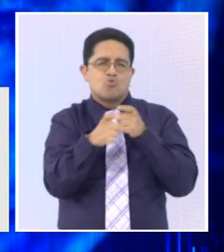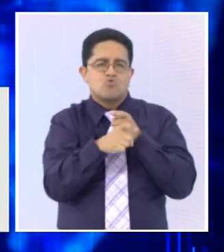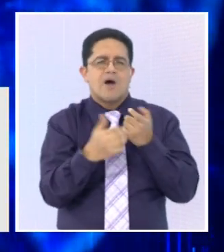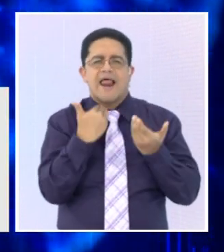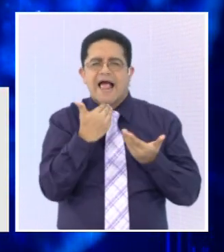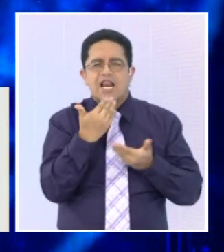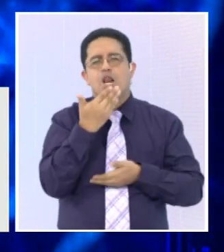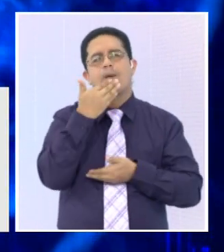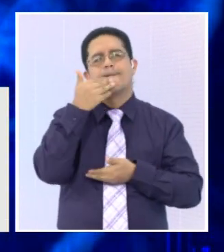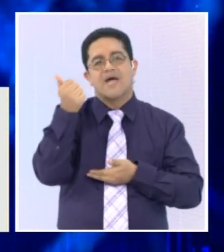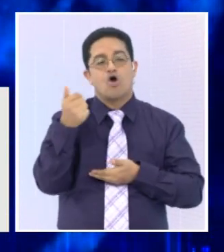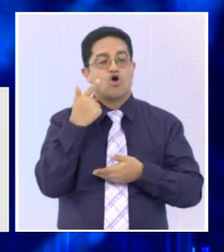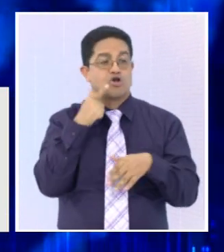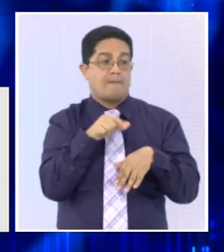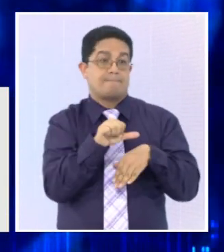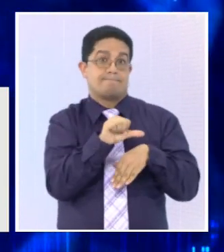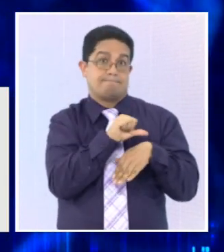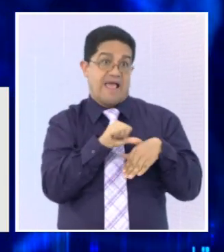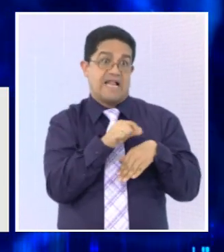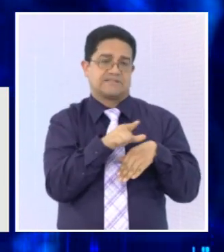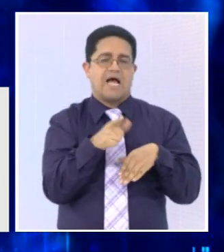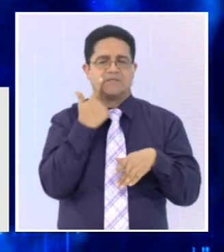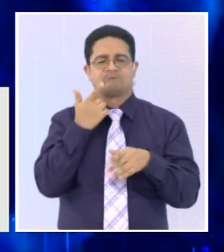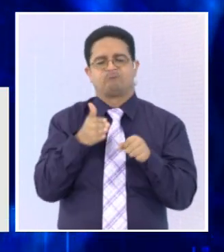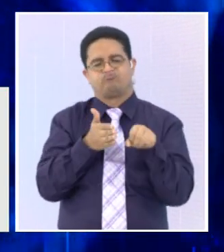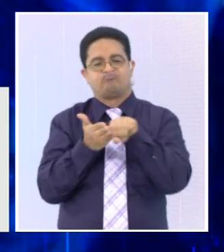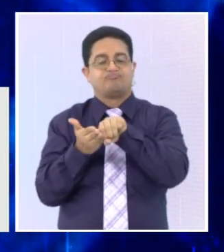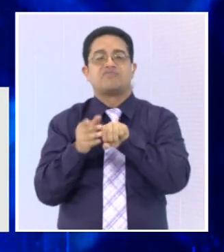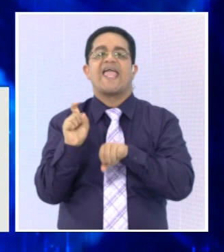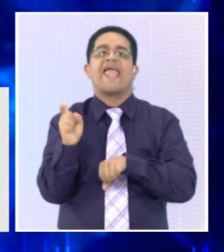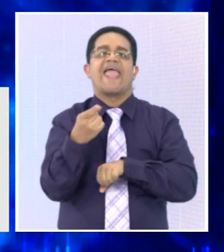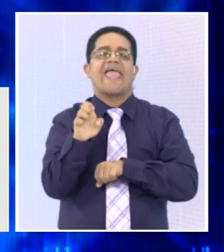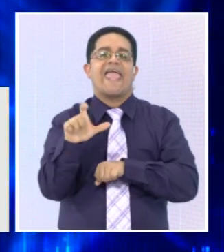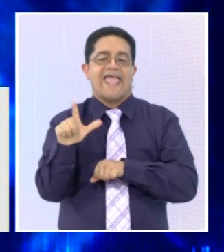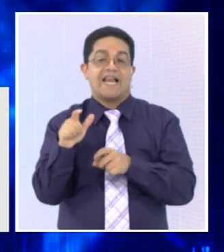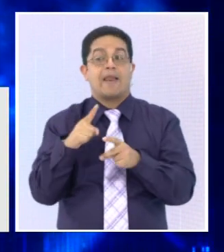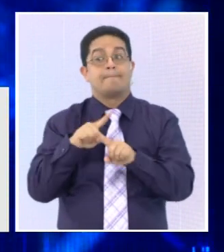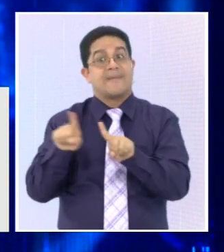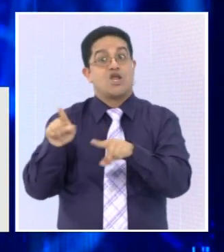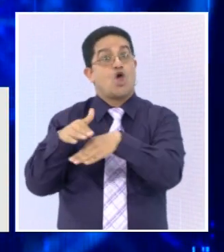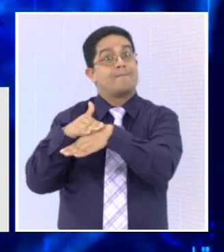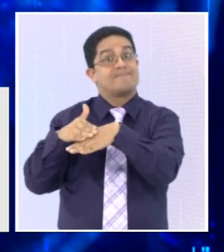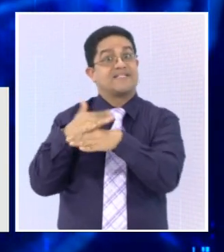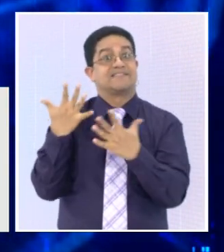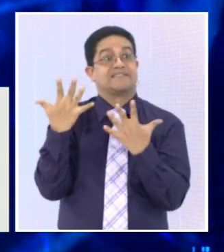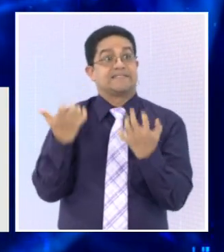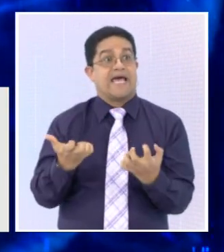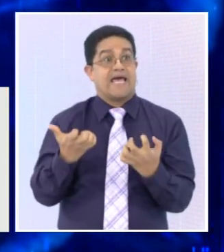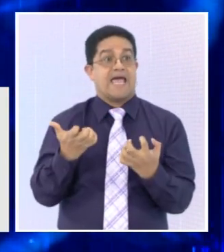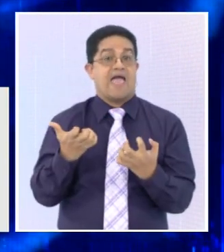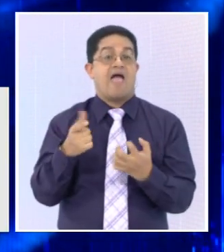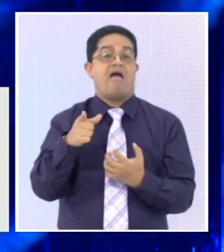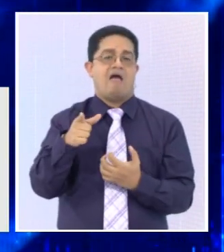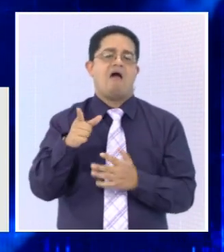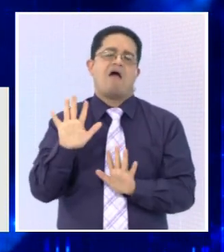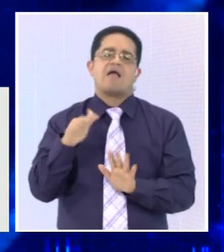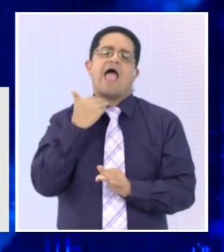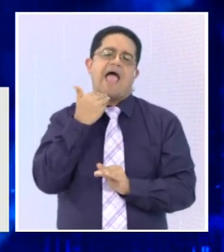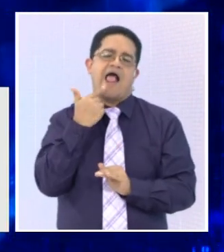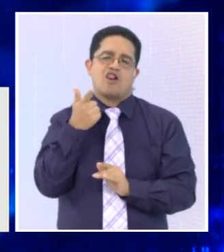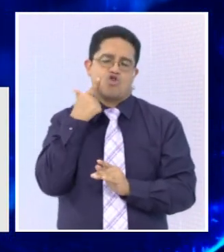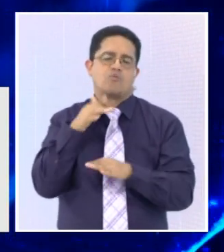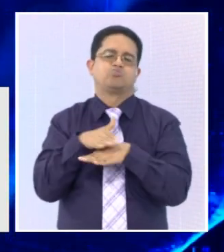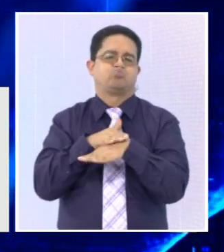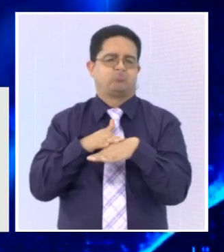piel, si somos pieles grasas, buscar geles hidratantes, y bueno, si somos pieles secas, normales o atópicas, algo que sea más emoliente,